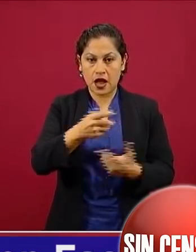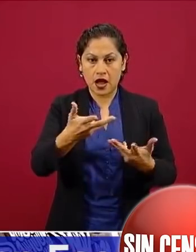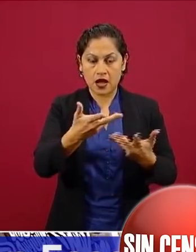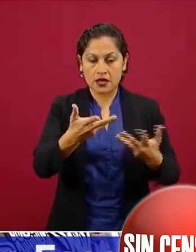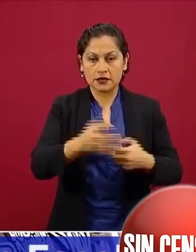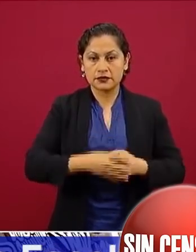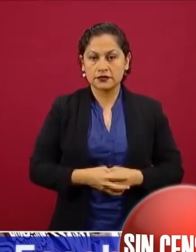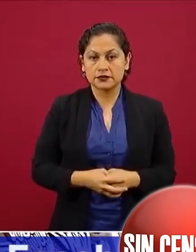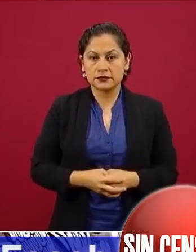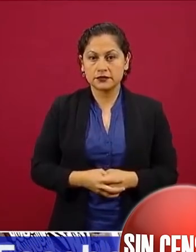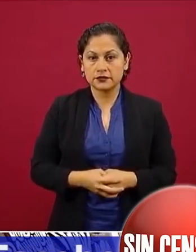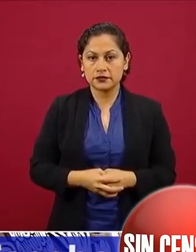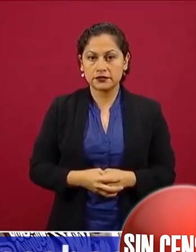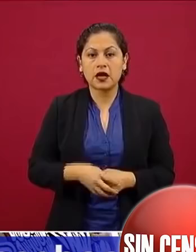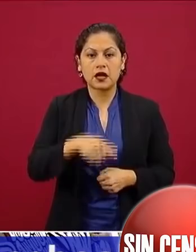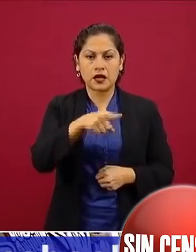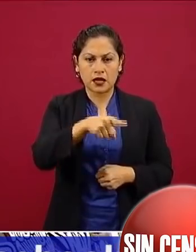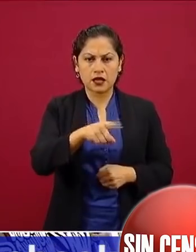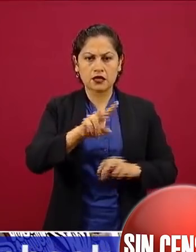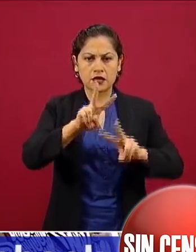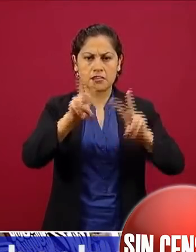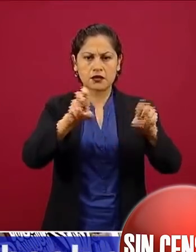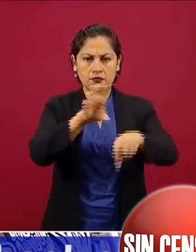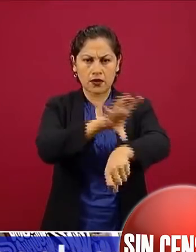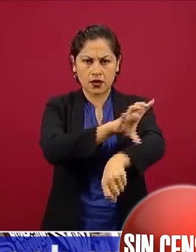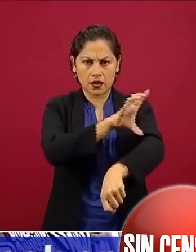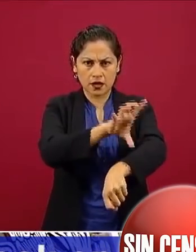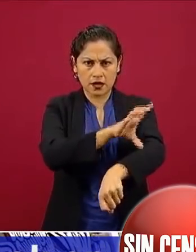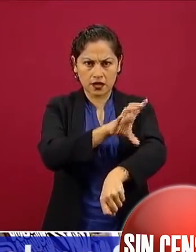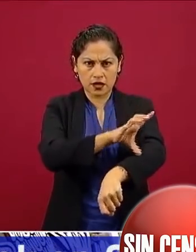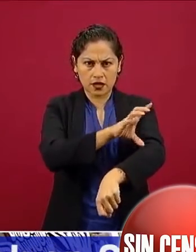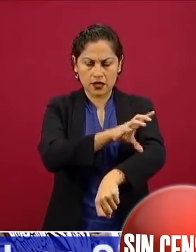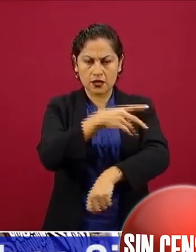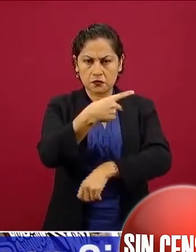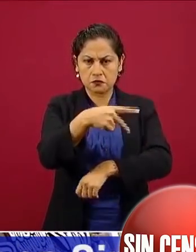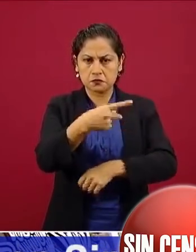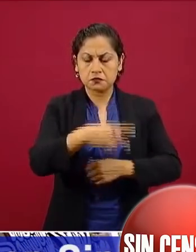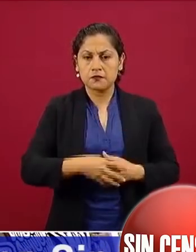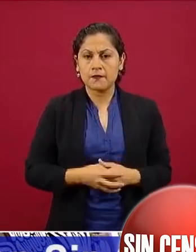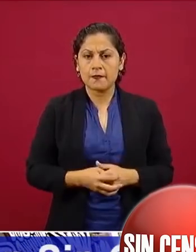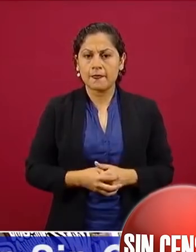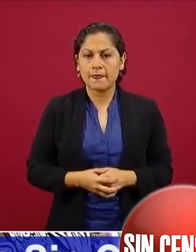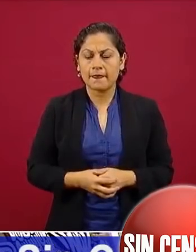que generan energía eléctrica y que no aceptan